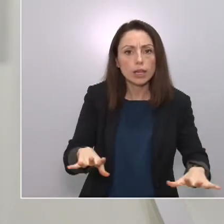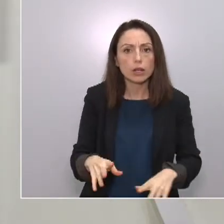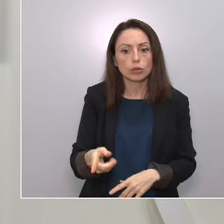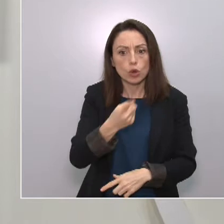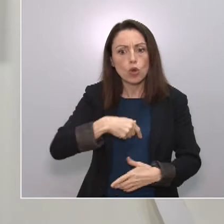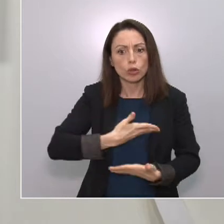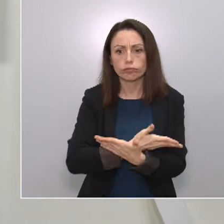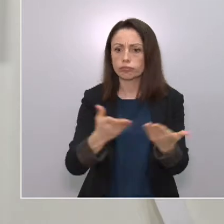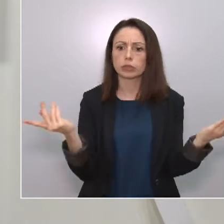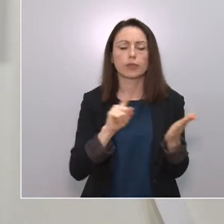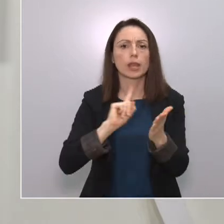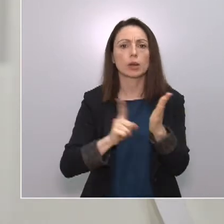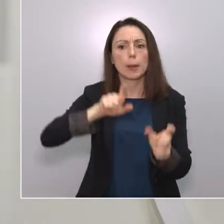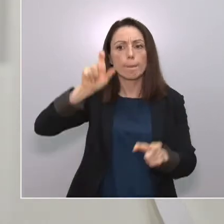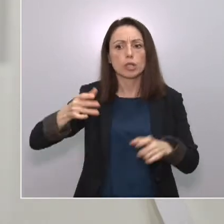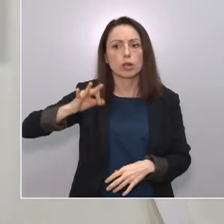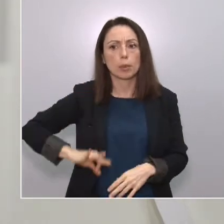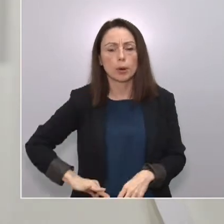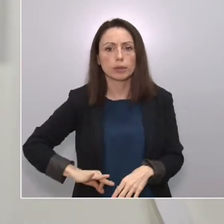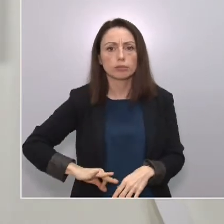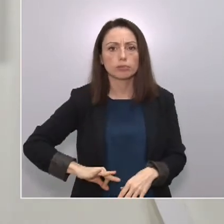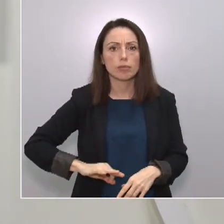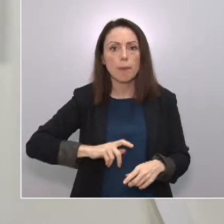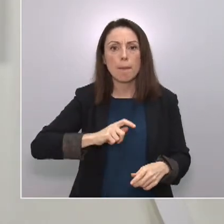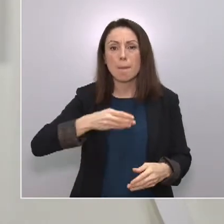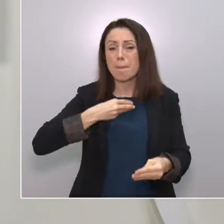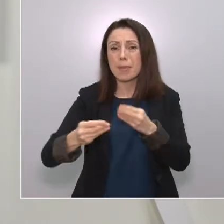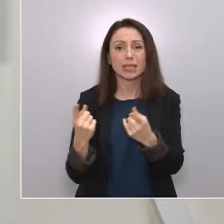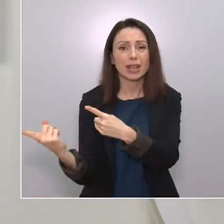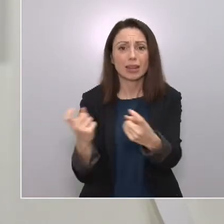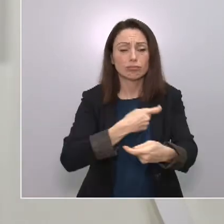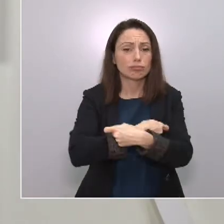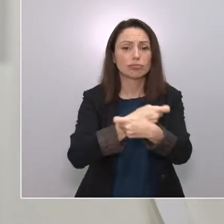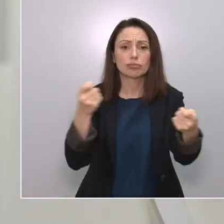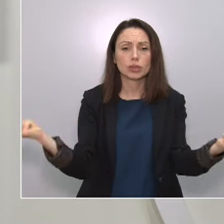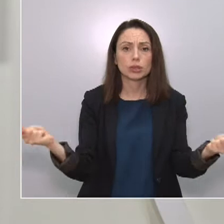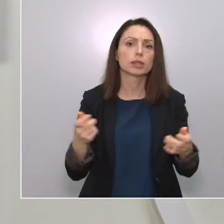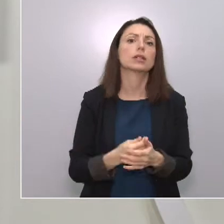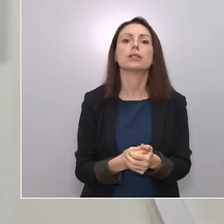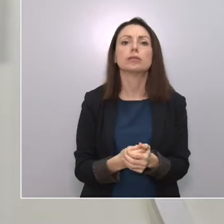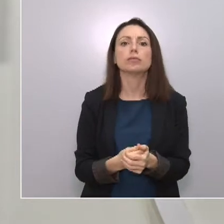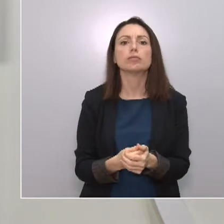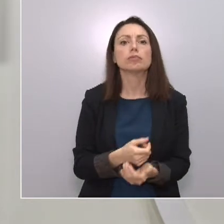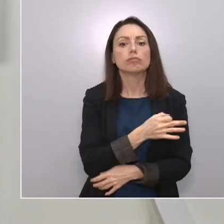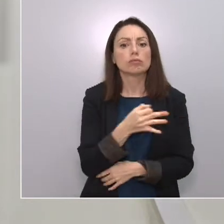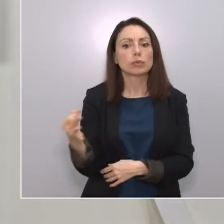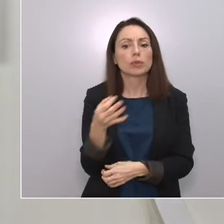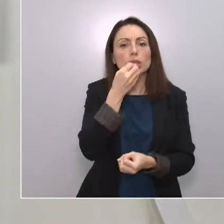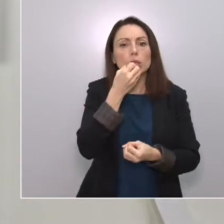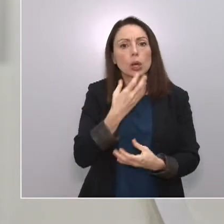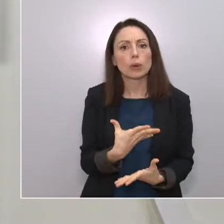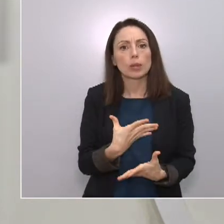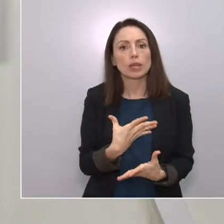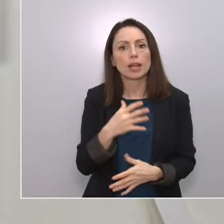ellos. Pongamos a su disposición todo el material que necesite, en las mejores condiciones, con